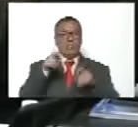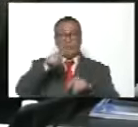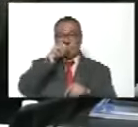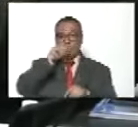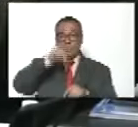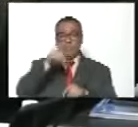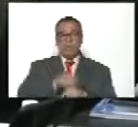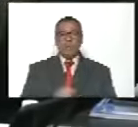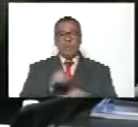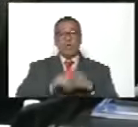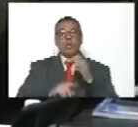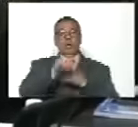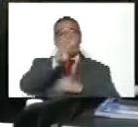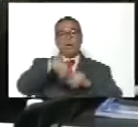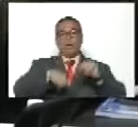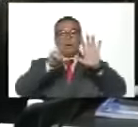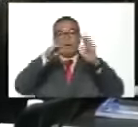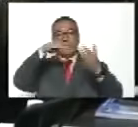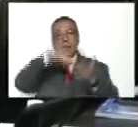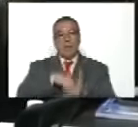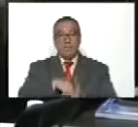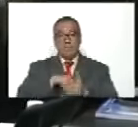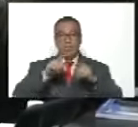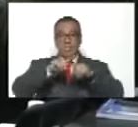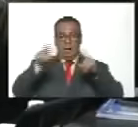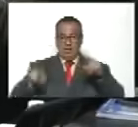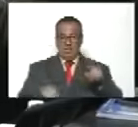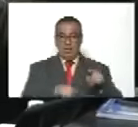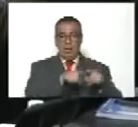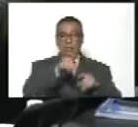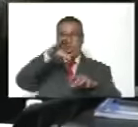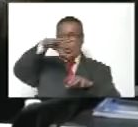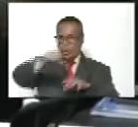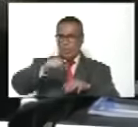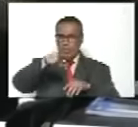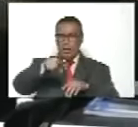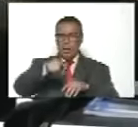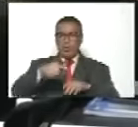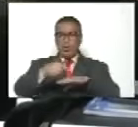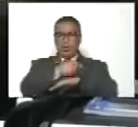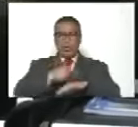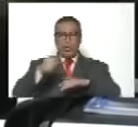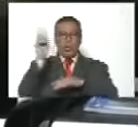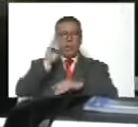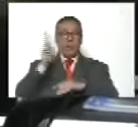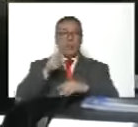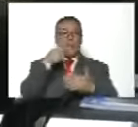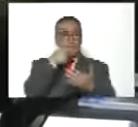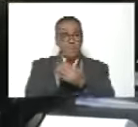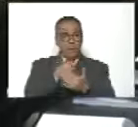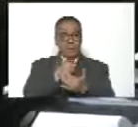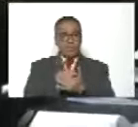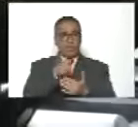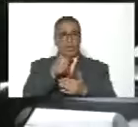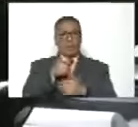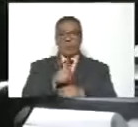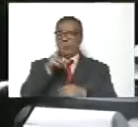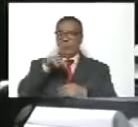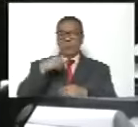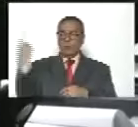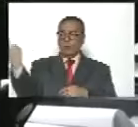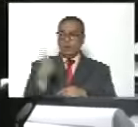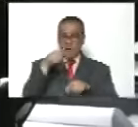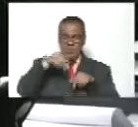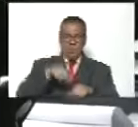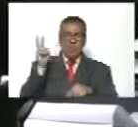año, 417 mil cauchos que fueron comprados por el gobierno venezolano y pagados no llegaron